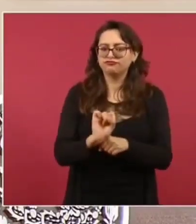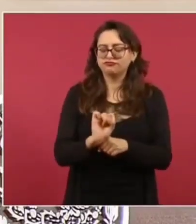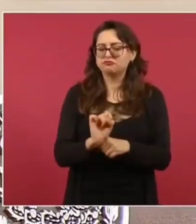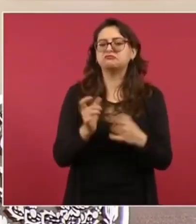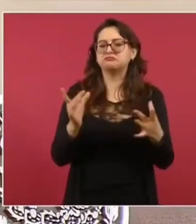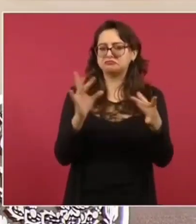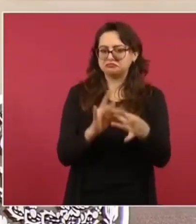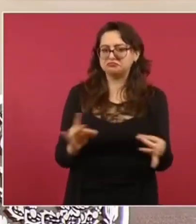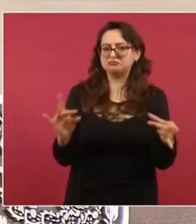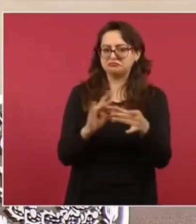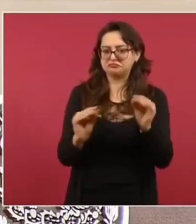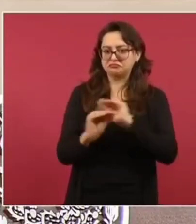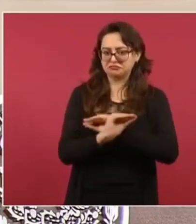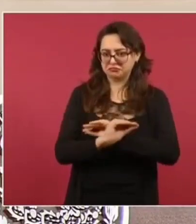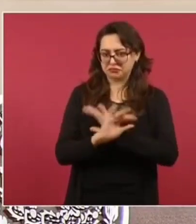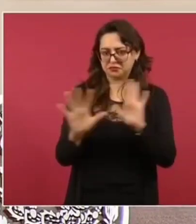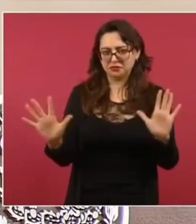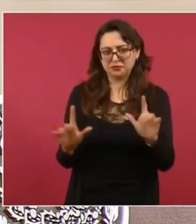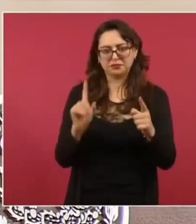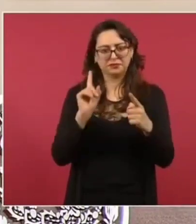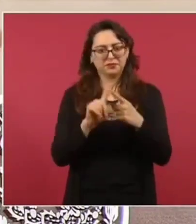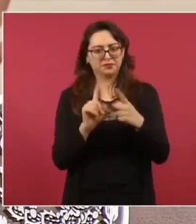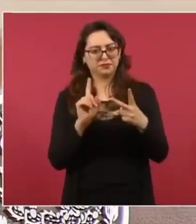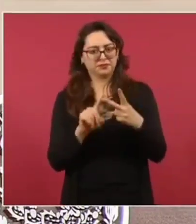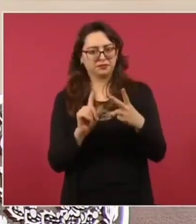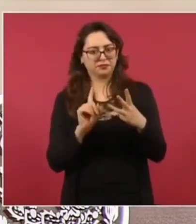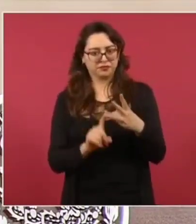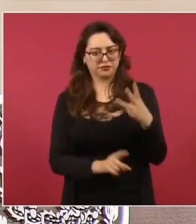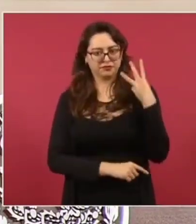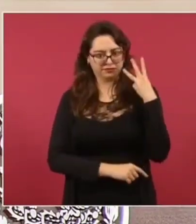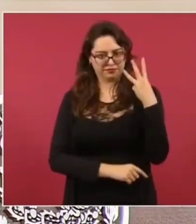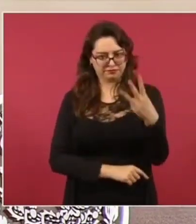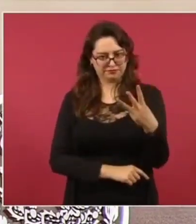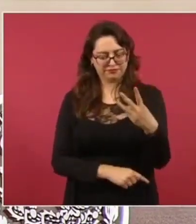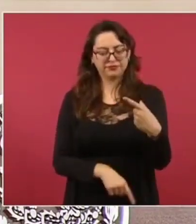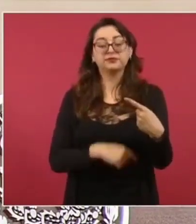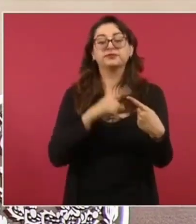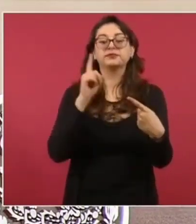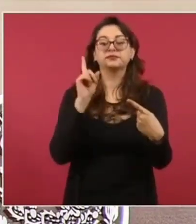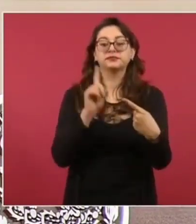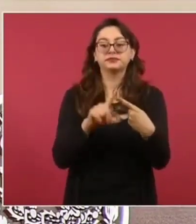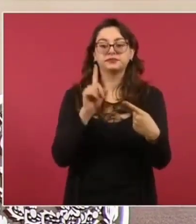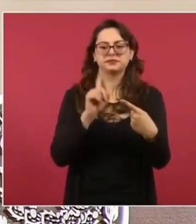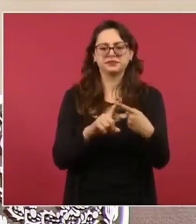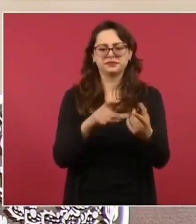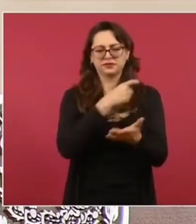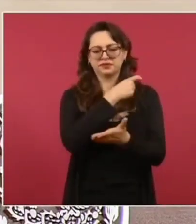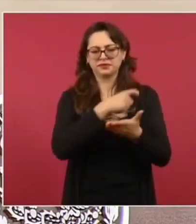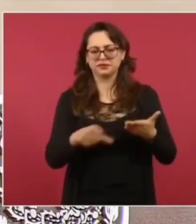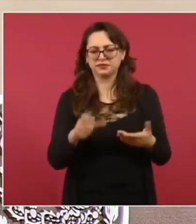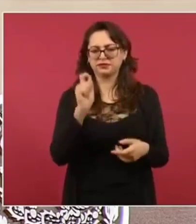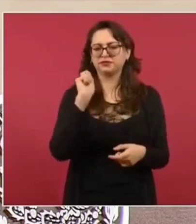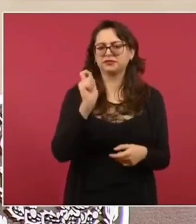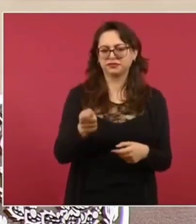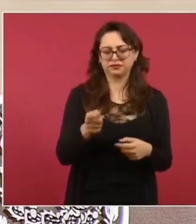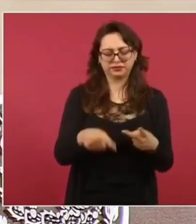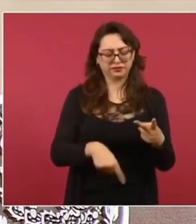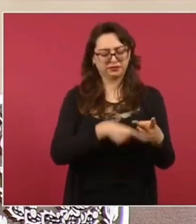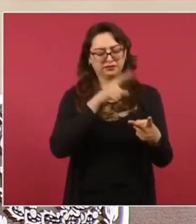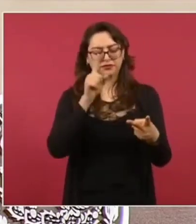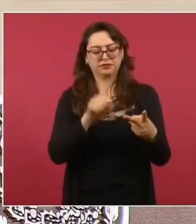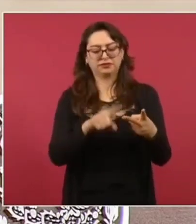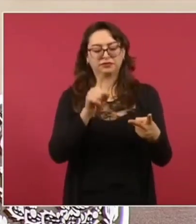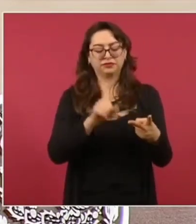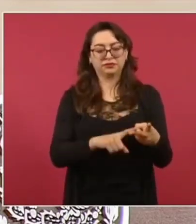tres niveles. ¿Cuál es el perímetro o el alcance de la compra? ¿Cuál es el impacto para